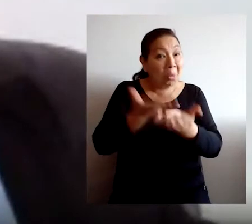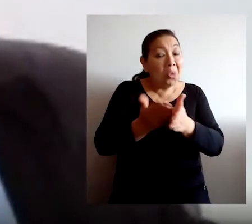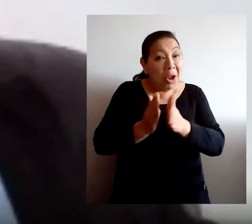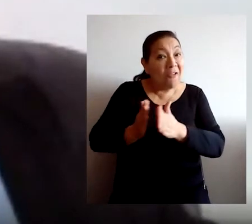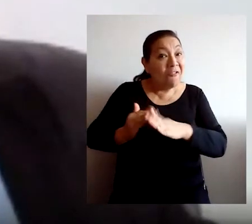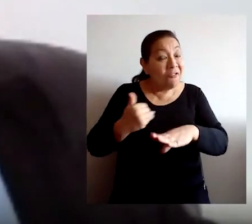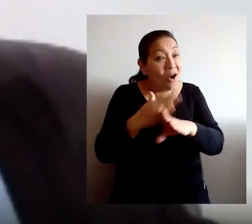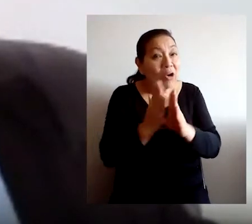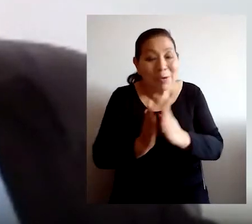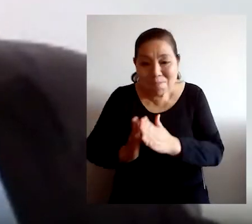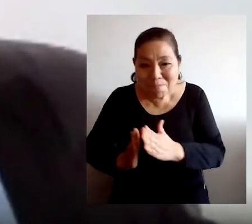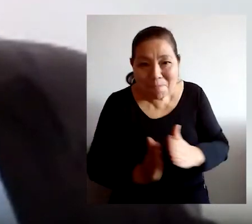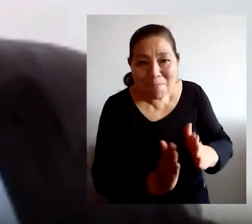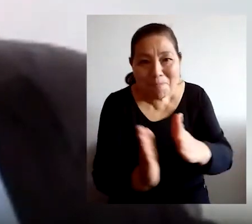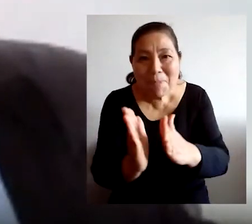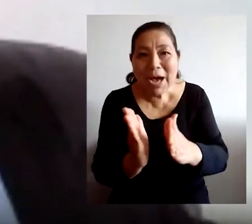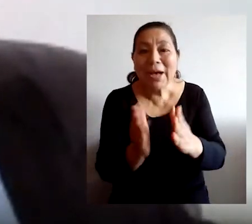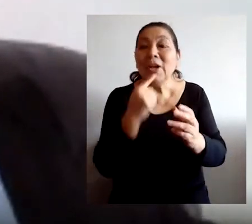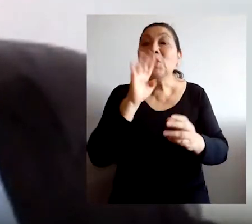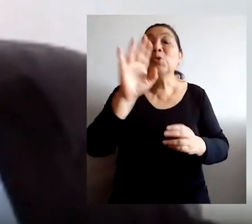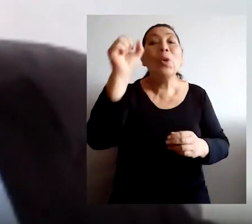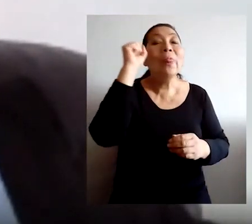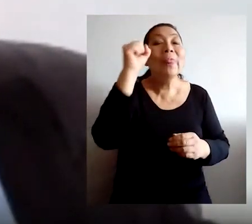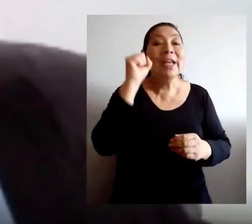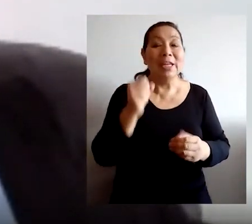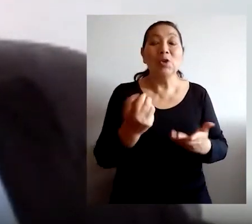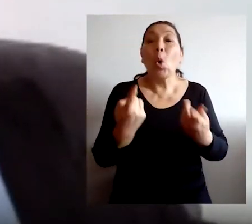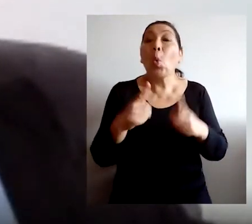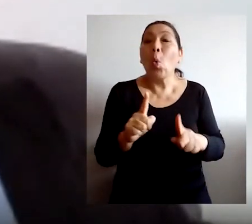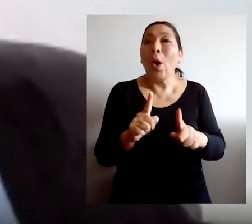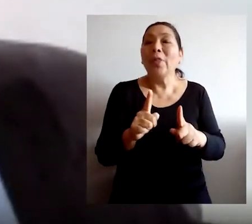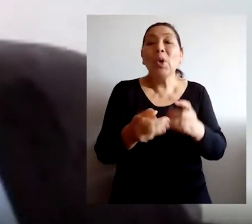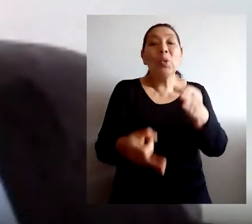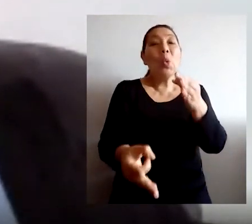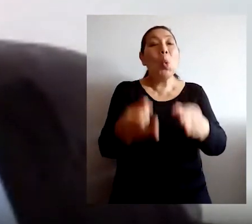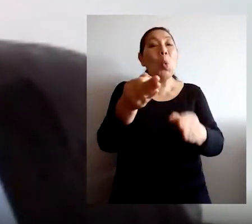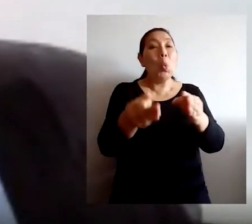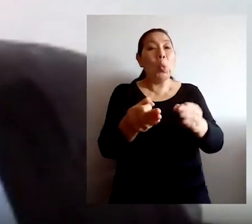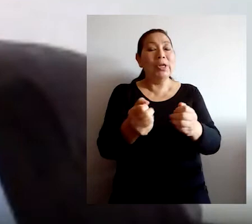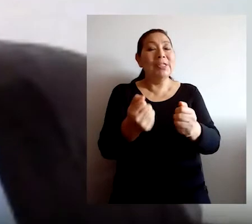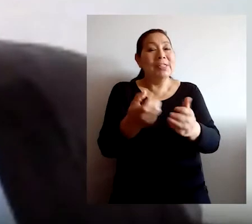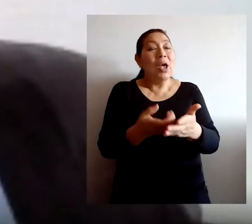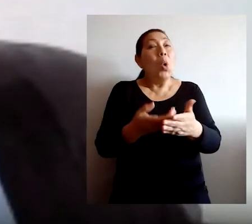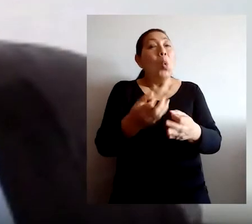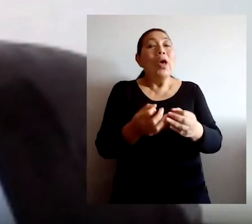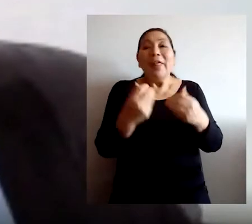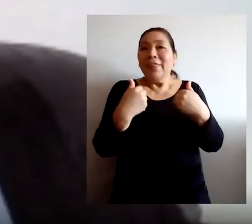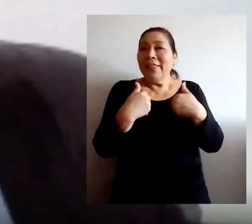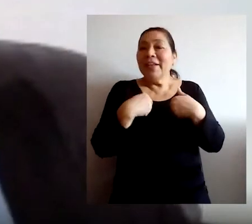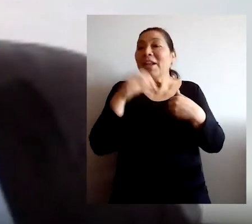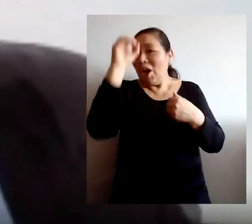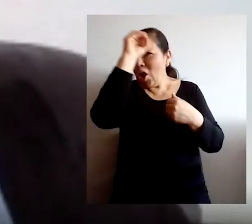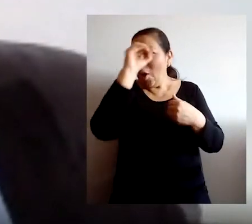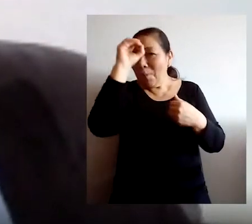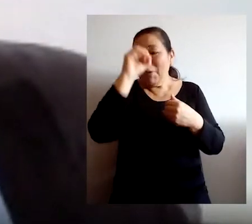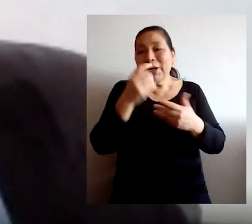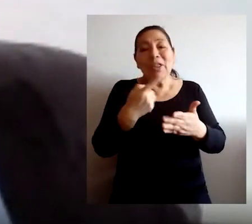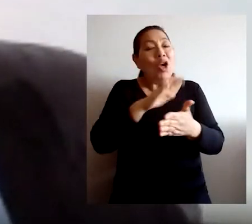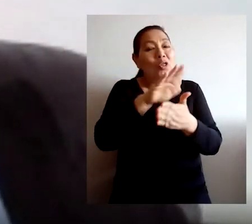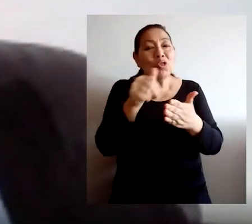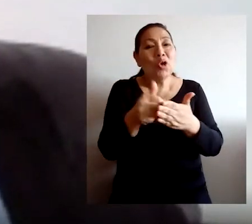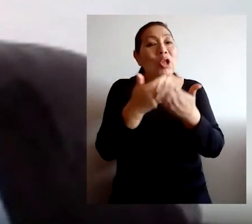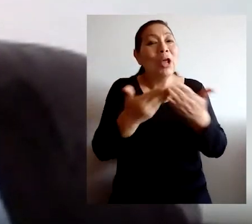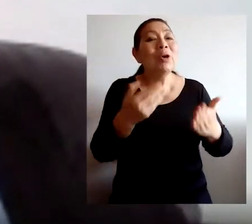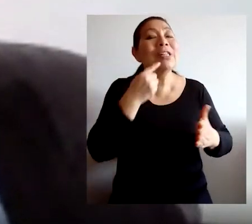vía a tutelar su derecho, donde tuvo una sentencia con calidad de cosa juzgada y tuvo la oportunidad de utilizar todas